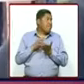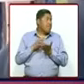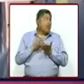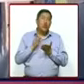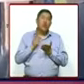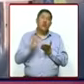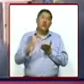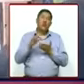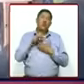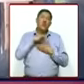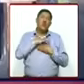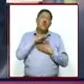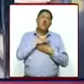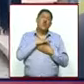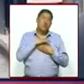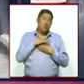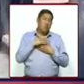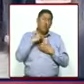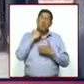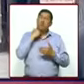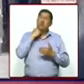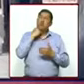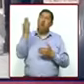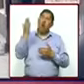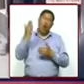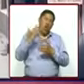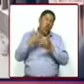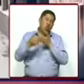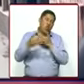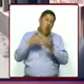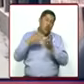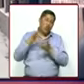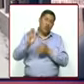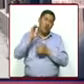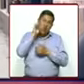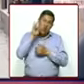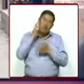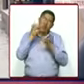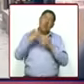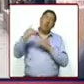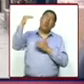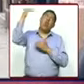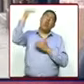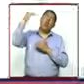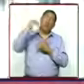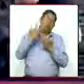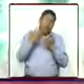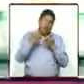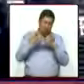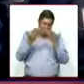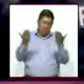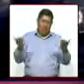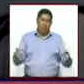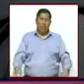salirse con la suya, por encima de del mandato popular, por encima del mandato constitucional.